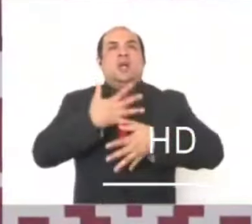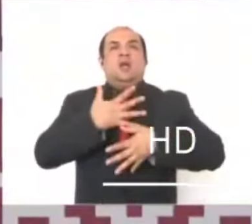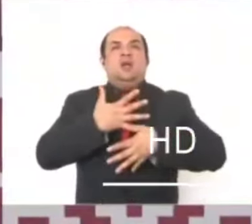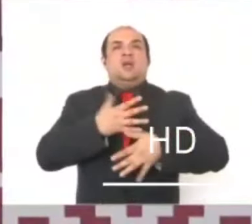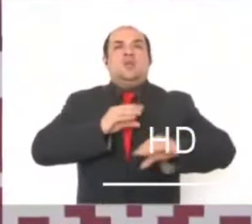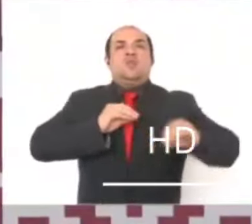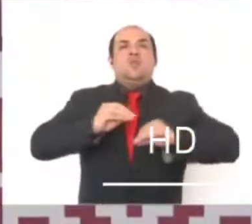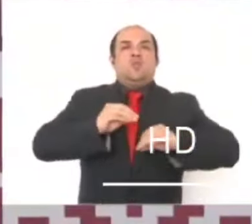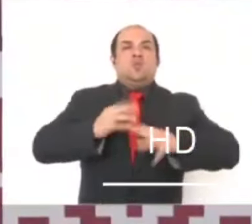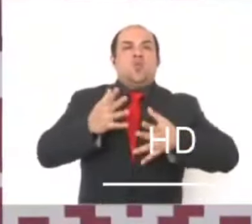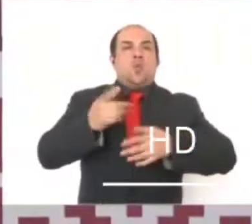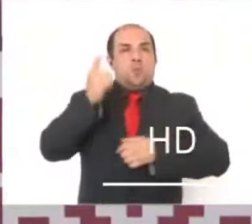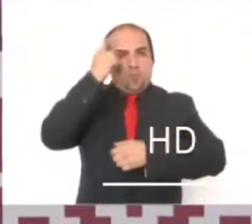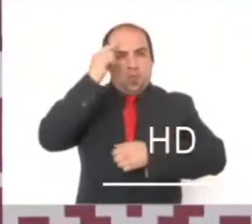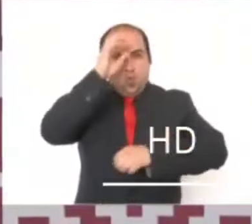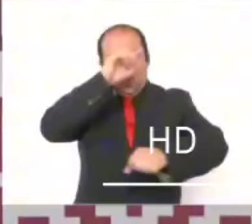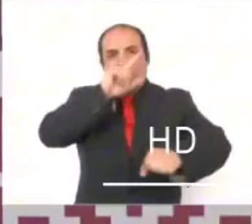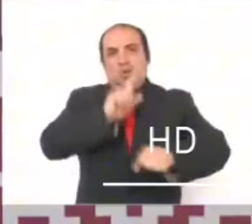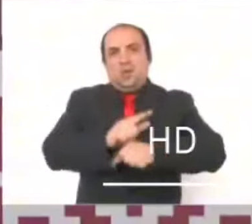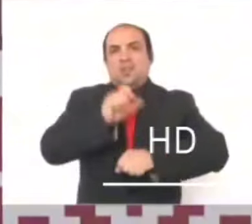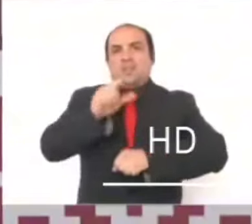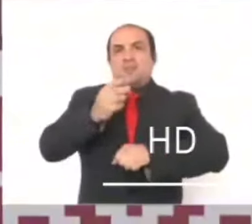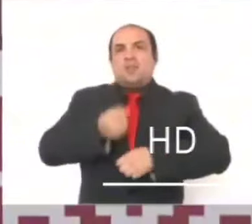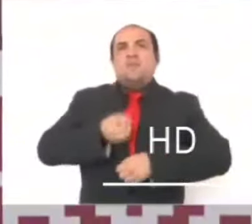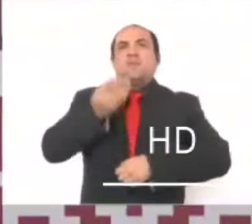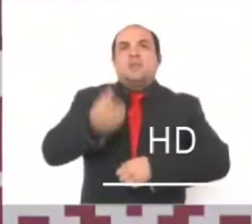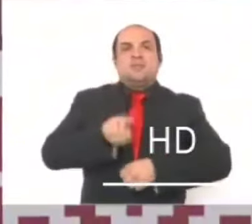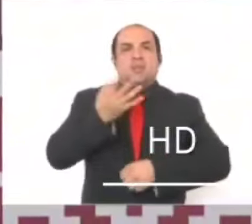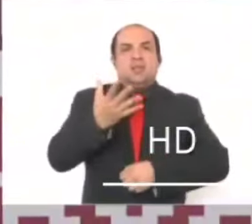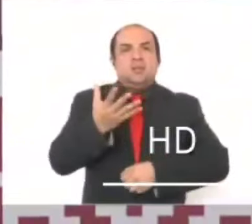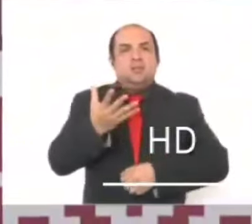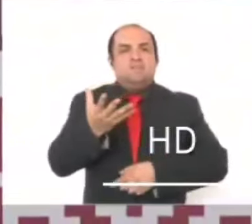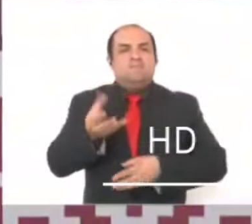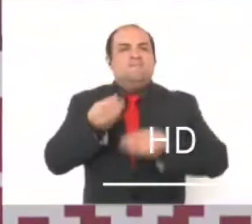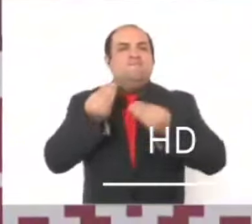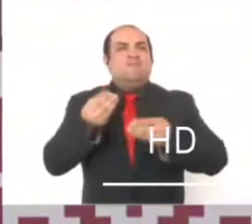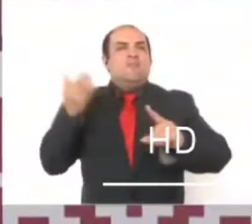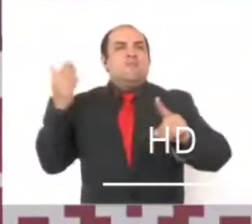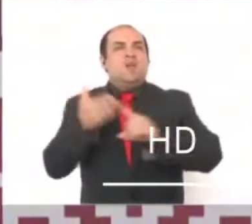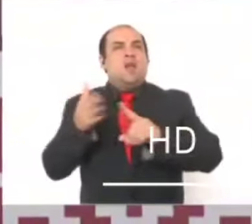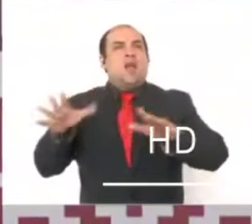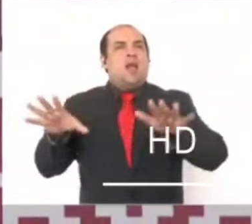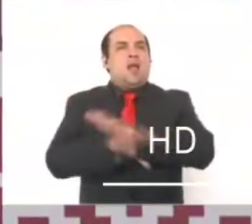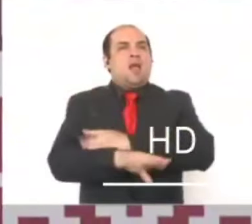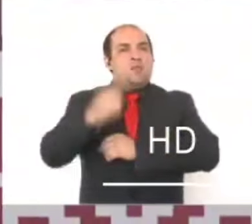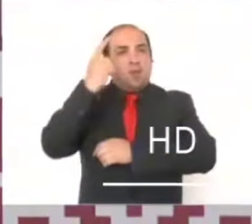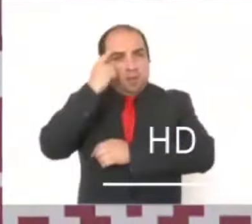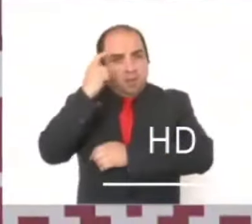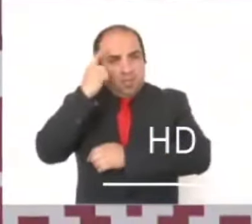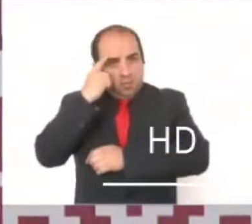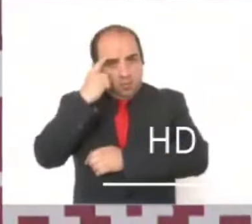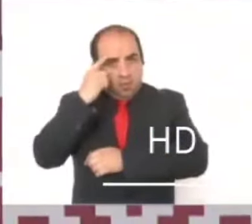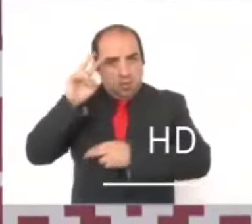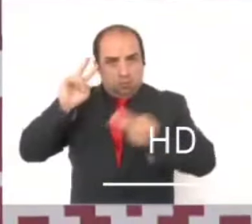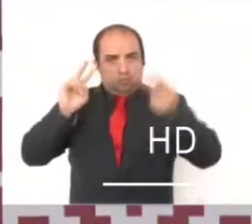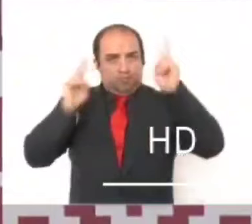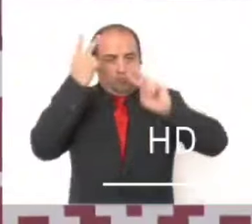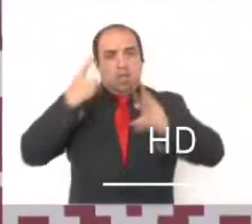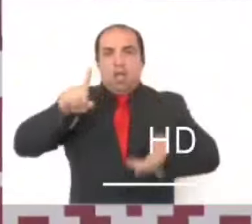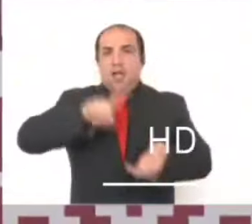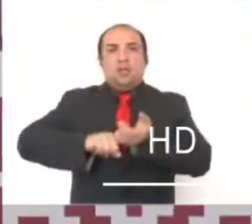grupos culturales también aportaron mucho al cambio de conciencia en